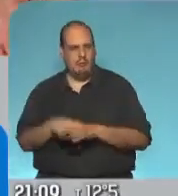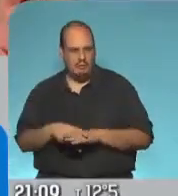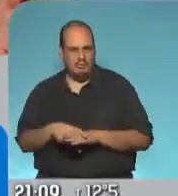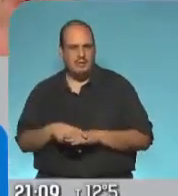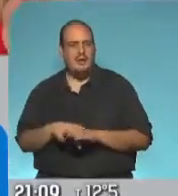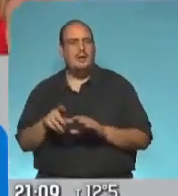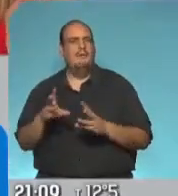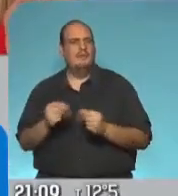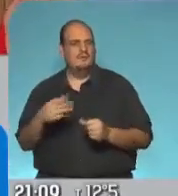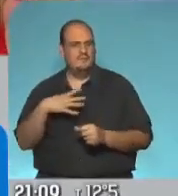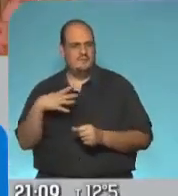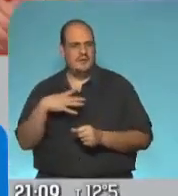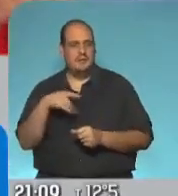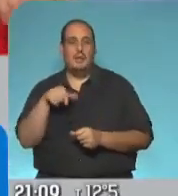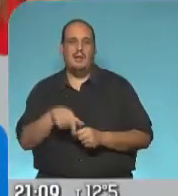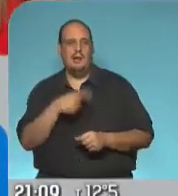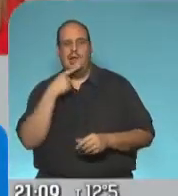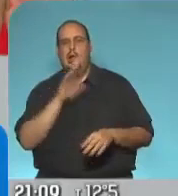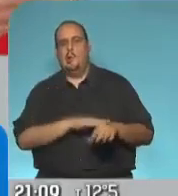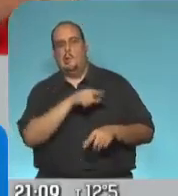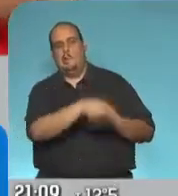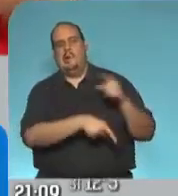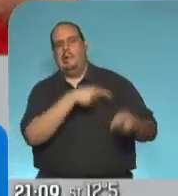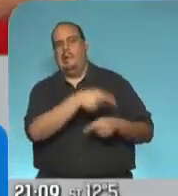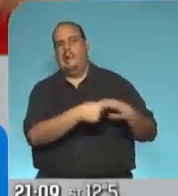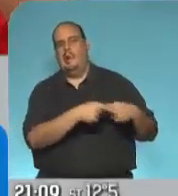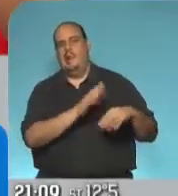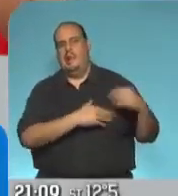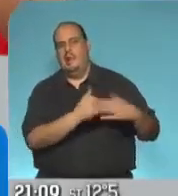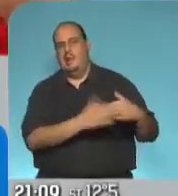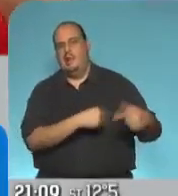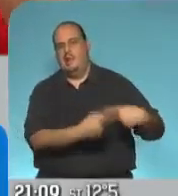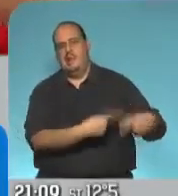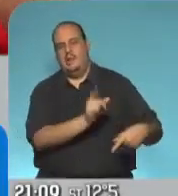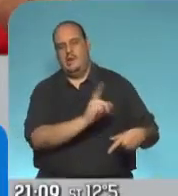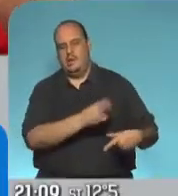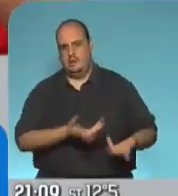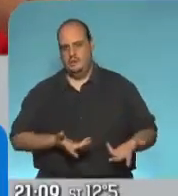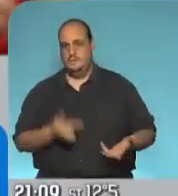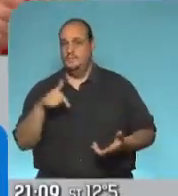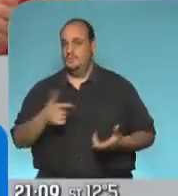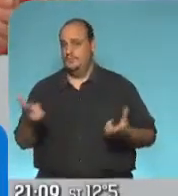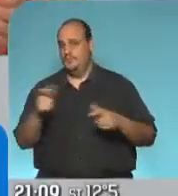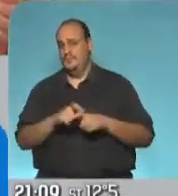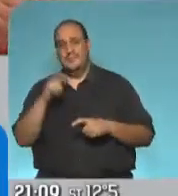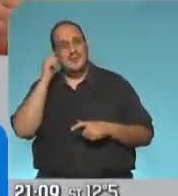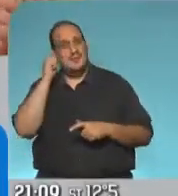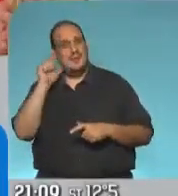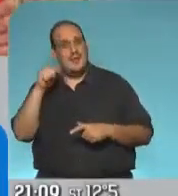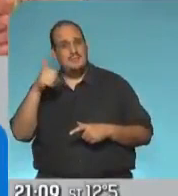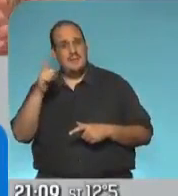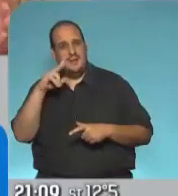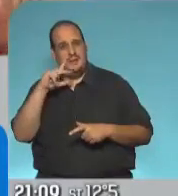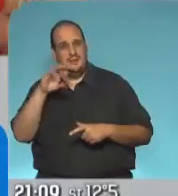a la ciudad ahora no haberlas seguido. Bueno, lo que se resolvió hoy, hubo una reunión entre Galmarini y representantes